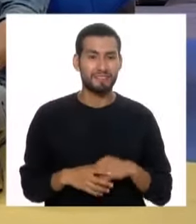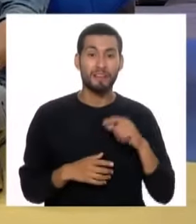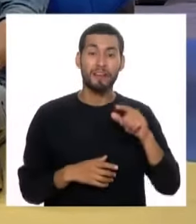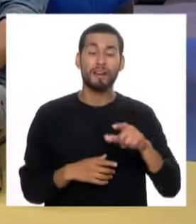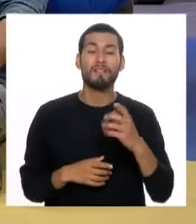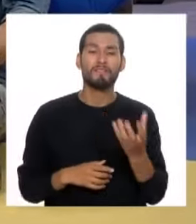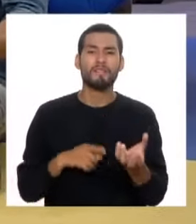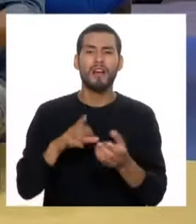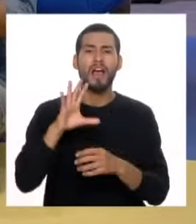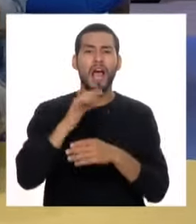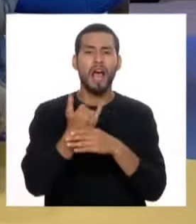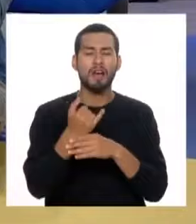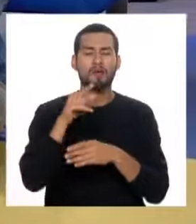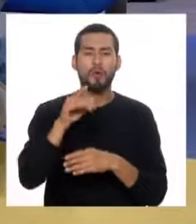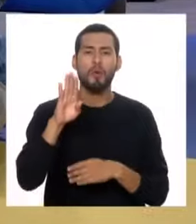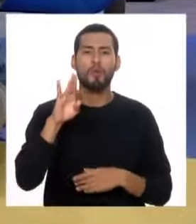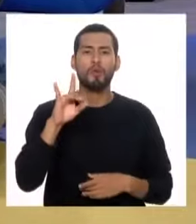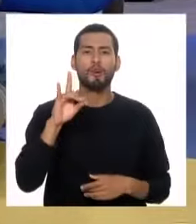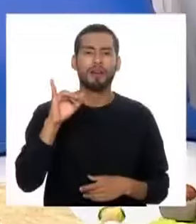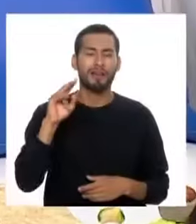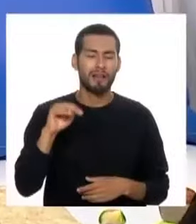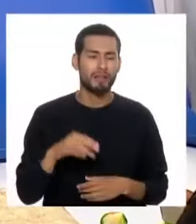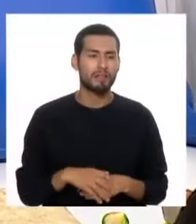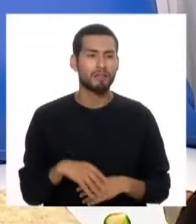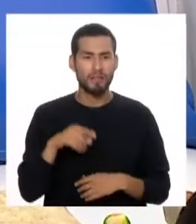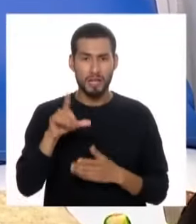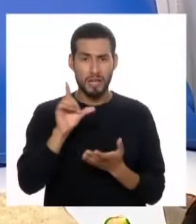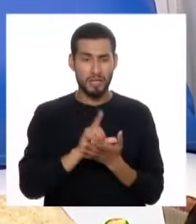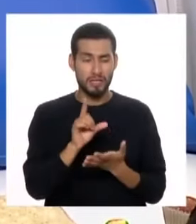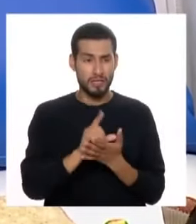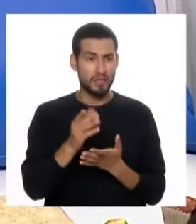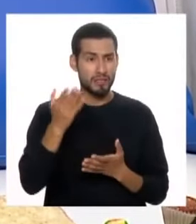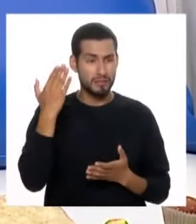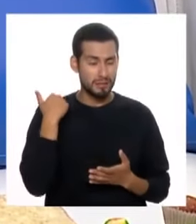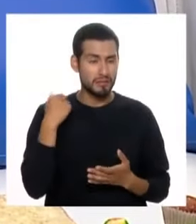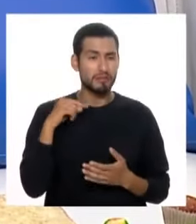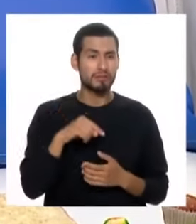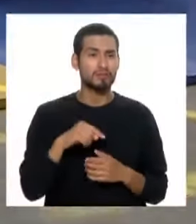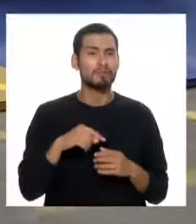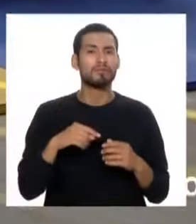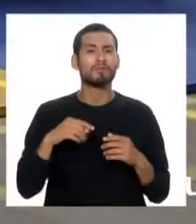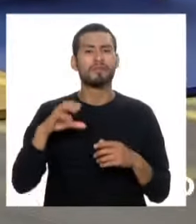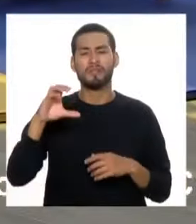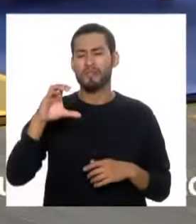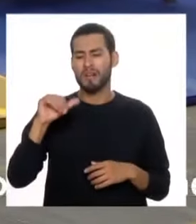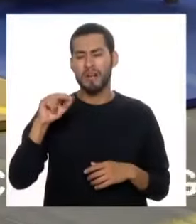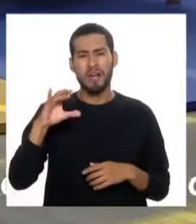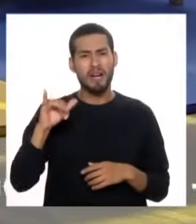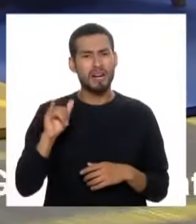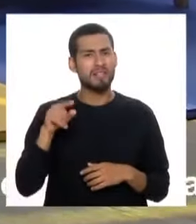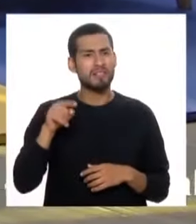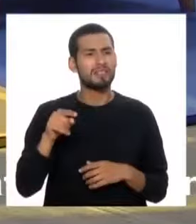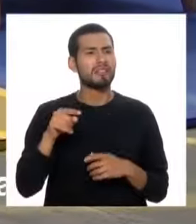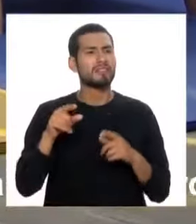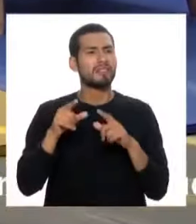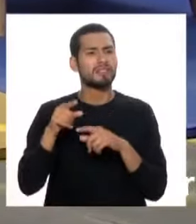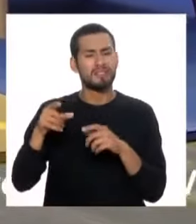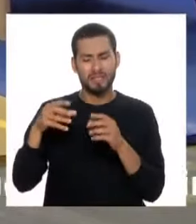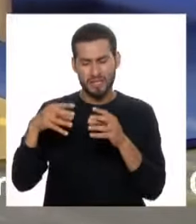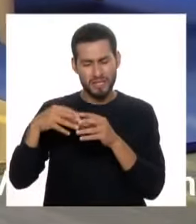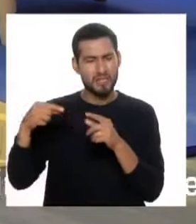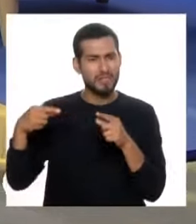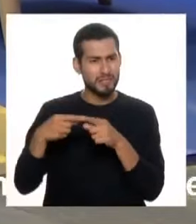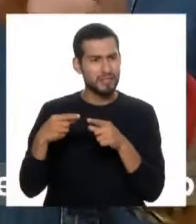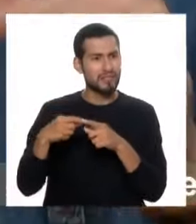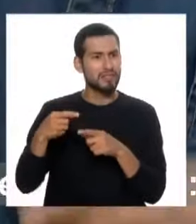clásico de Chancay. Se lo cortamos. Ya, una época en Lima, era los chancays de las panaderías en las esquinas.